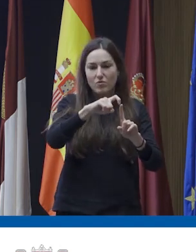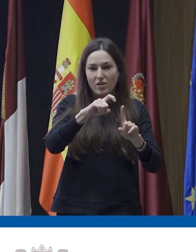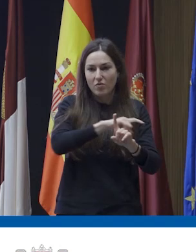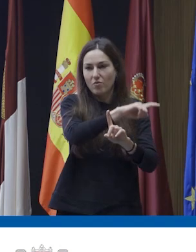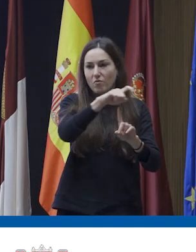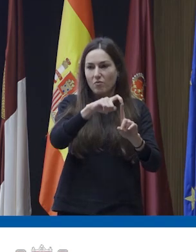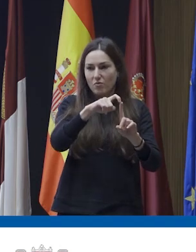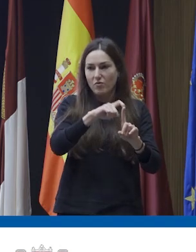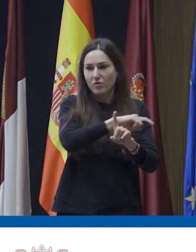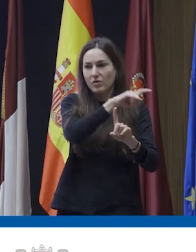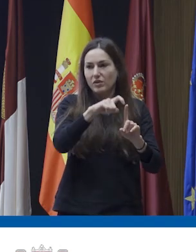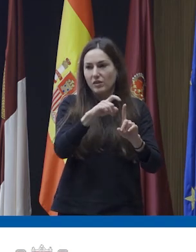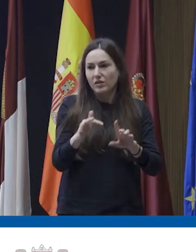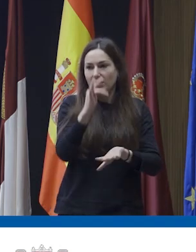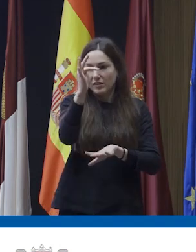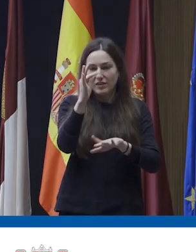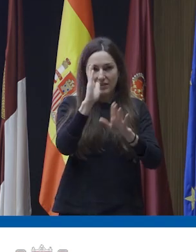en un tratamiento de la